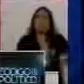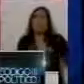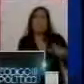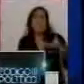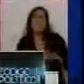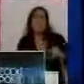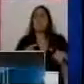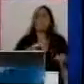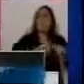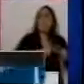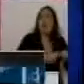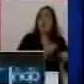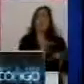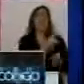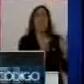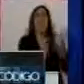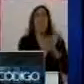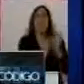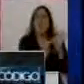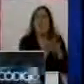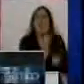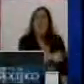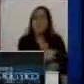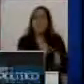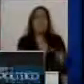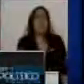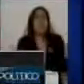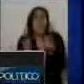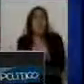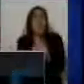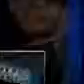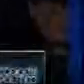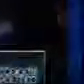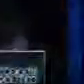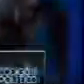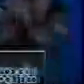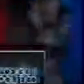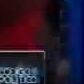política, de las iglesias, junto a los hombres de las Fuerzas Armadas.